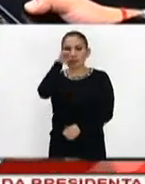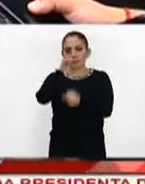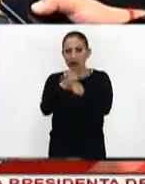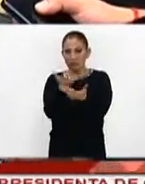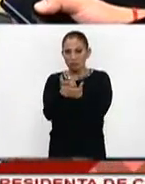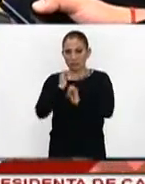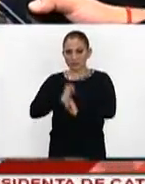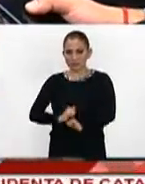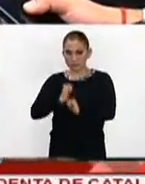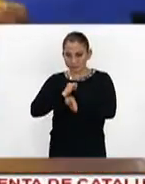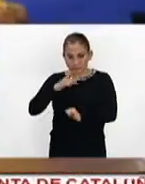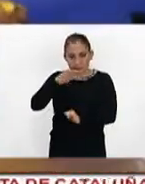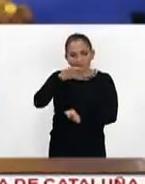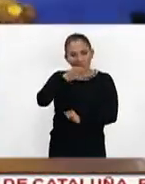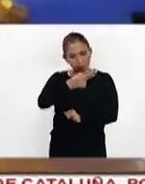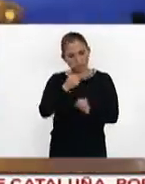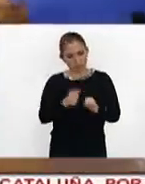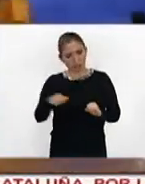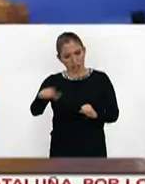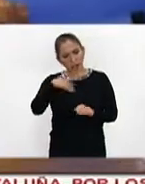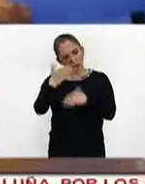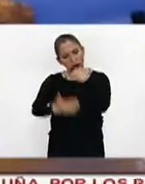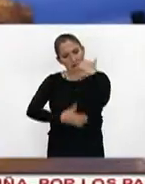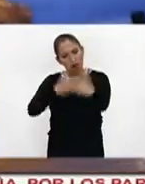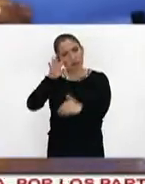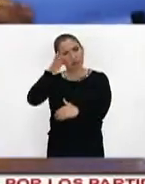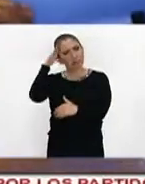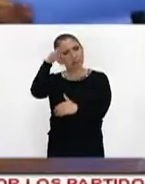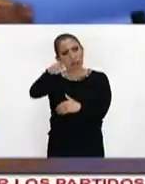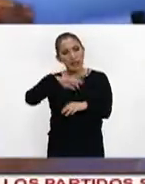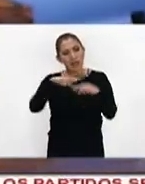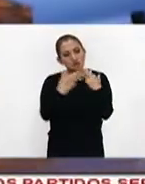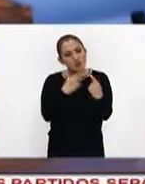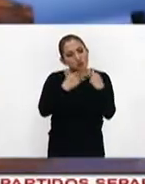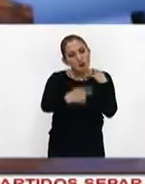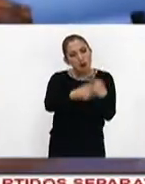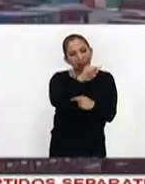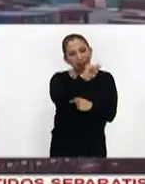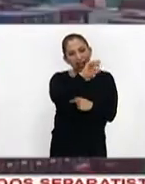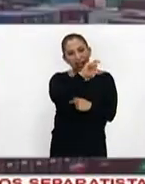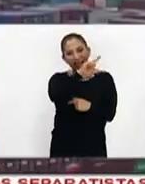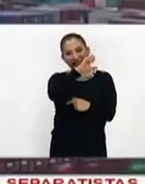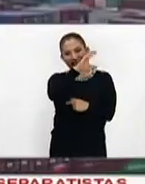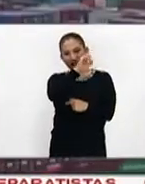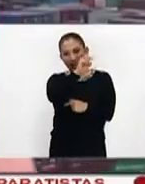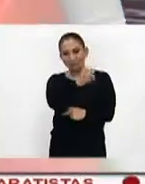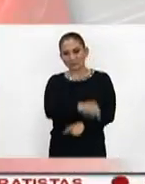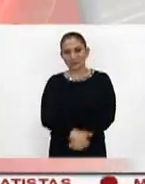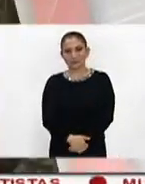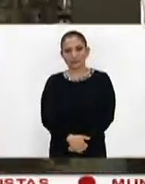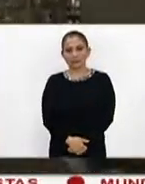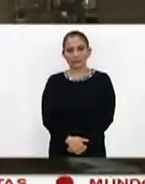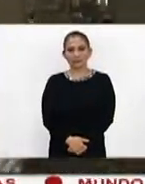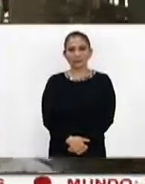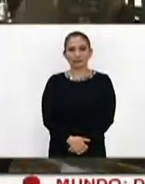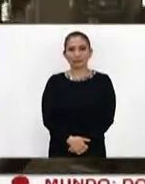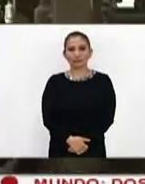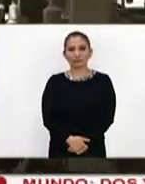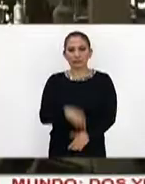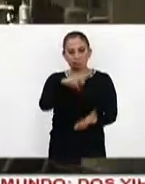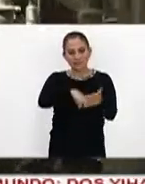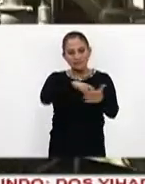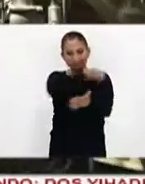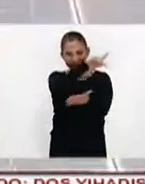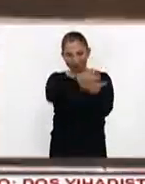de Economía, Ildefonso Guajardo, aseguró que hay avances rumbo a la siguiente ronda de renegociación del Telecán. La